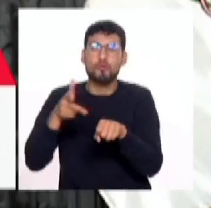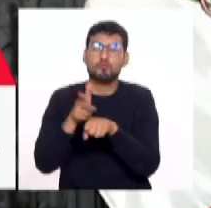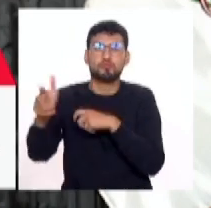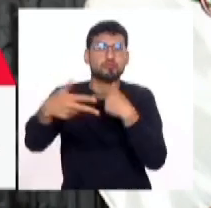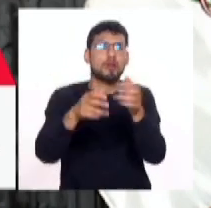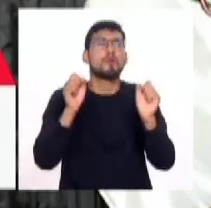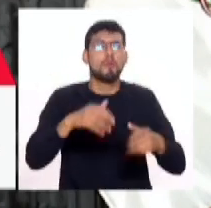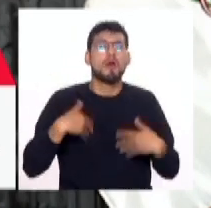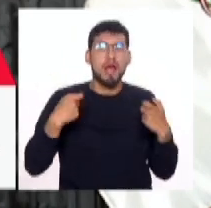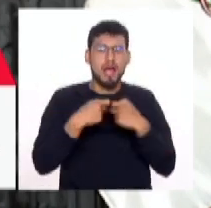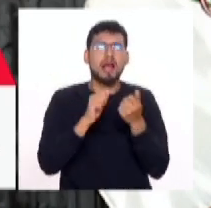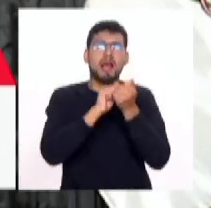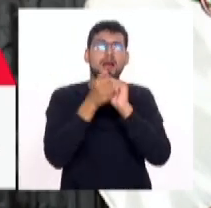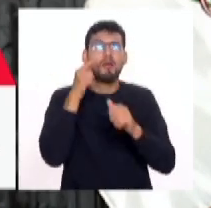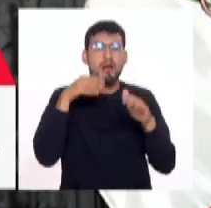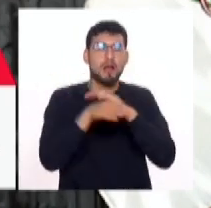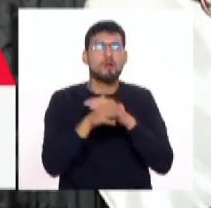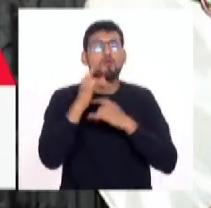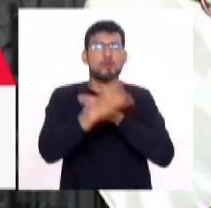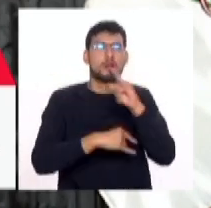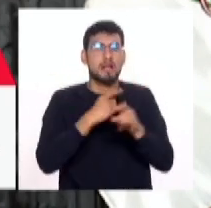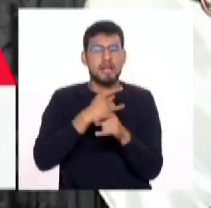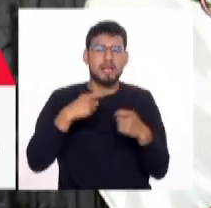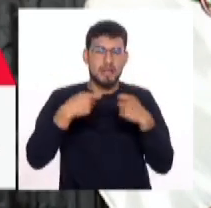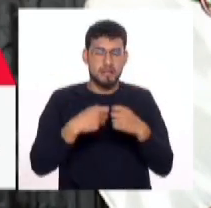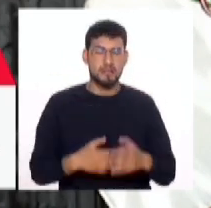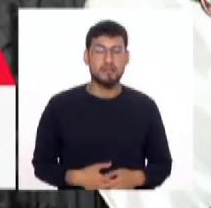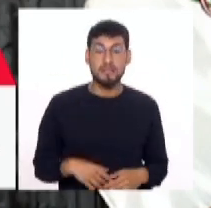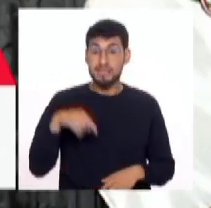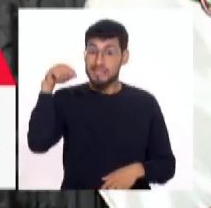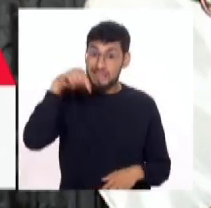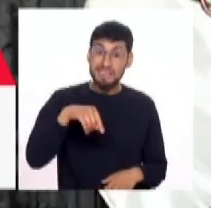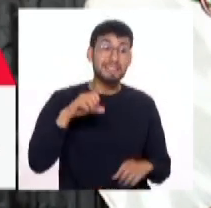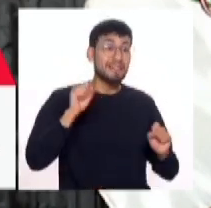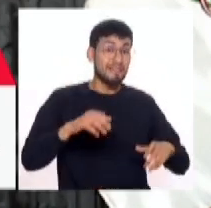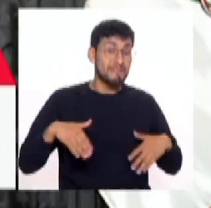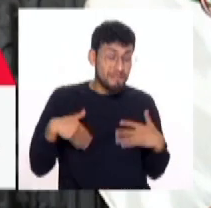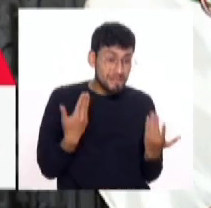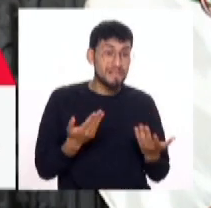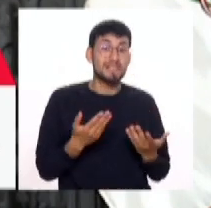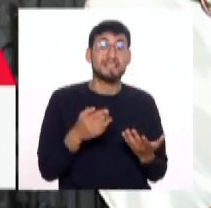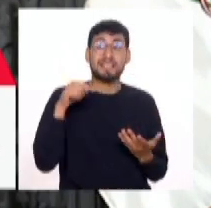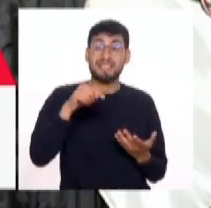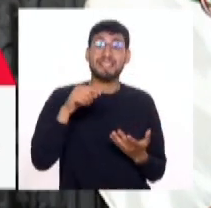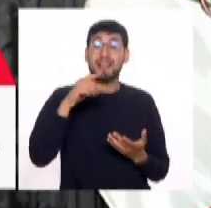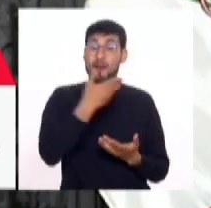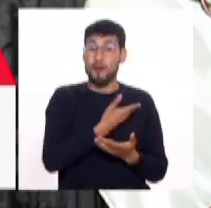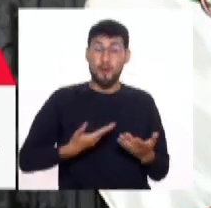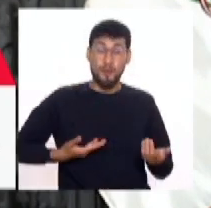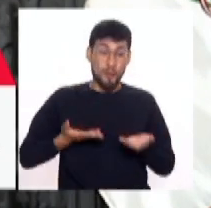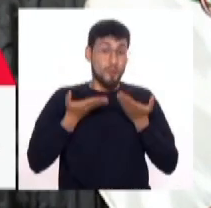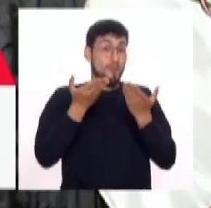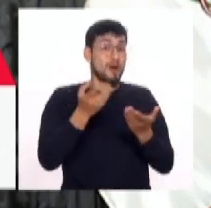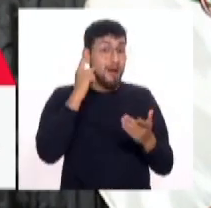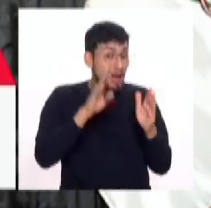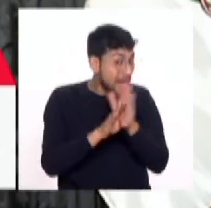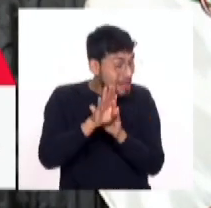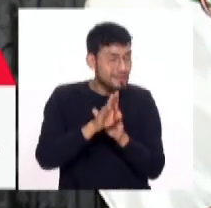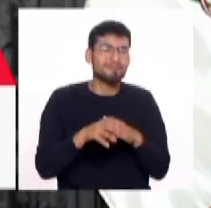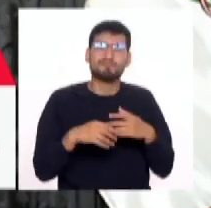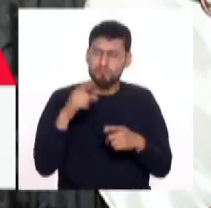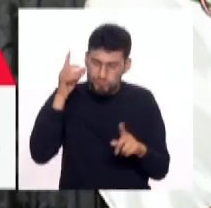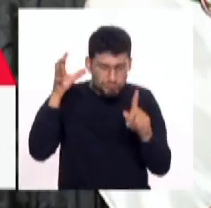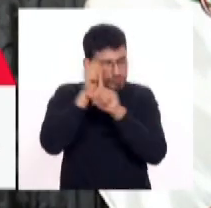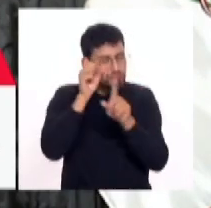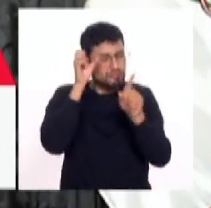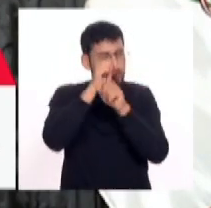al acceso universal a la energía. Bajo este camino de desarrollo propuesto por el gobierno, continuaremos cumpliendo los